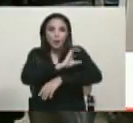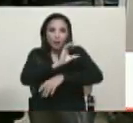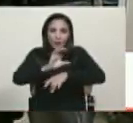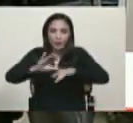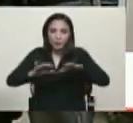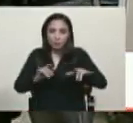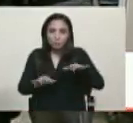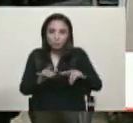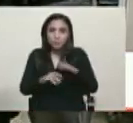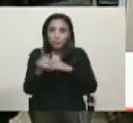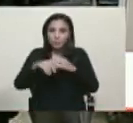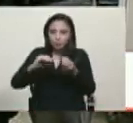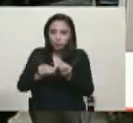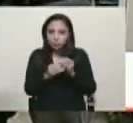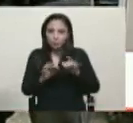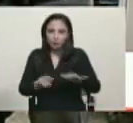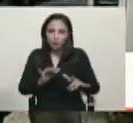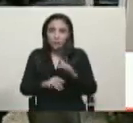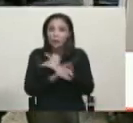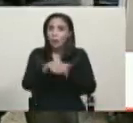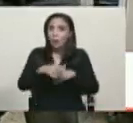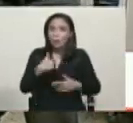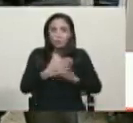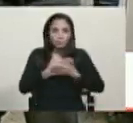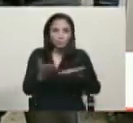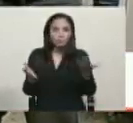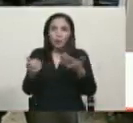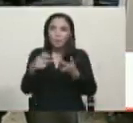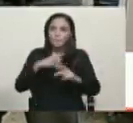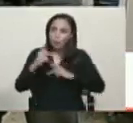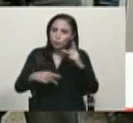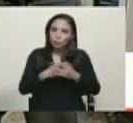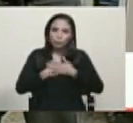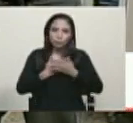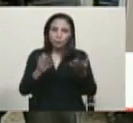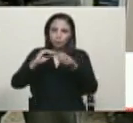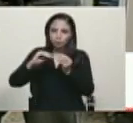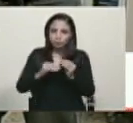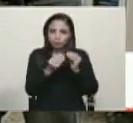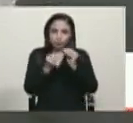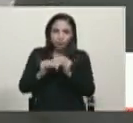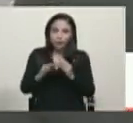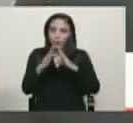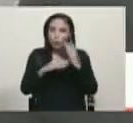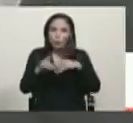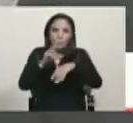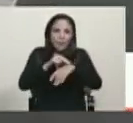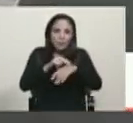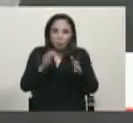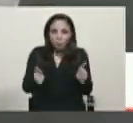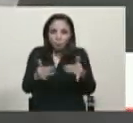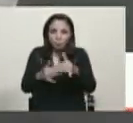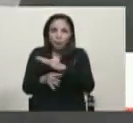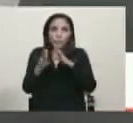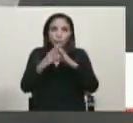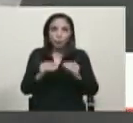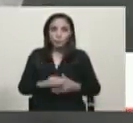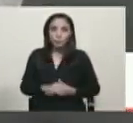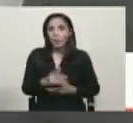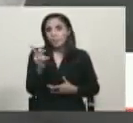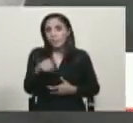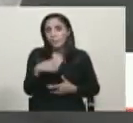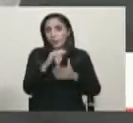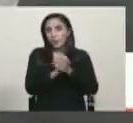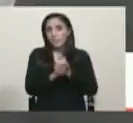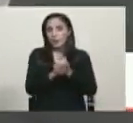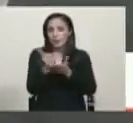elaborando canaimitas, sino que hoy ponen toda su capacidad productiva para reparar equipos médicos. También contamos con los